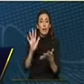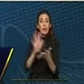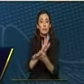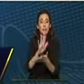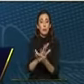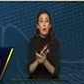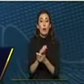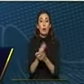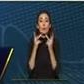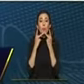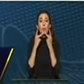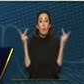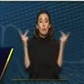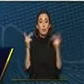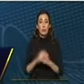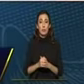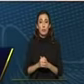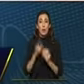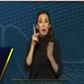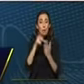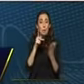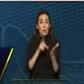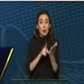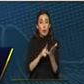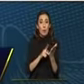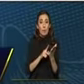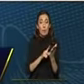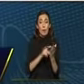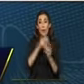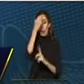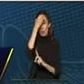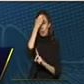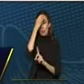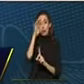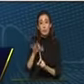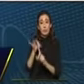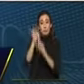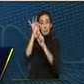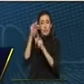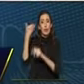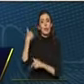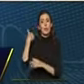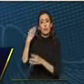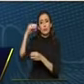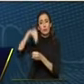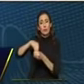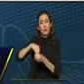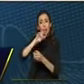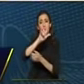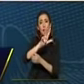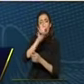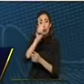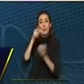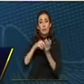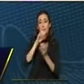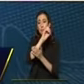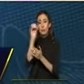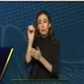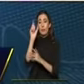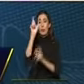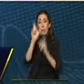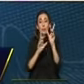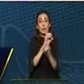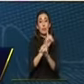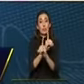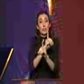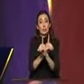fiscales. Nuestro programa de educación especial, tenemos un programa de educación especial que incorporó a 32.000 alumnos con